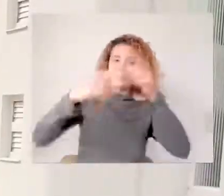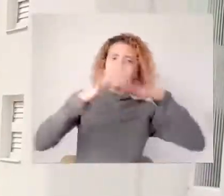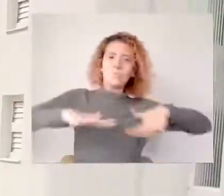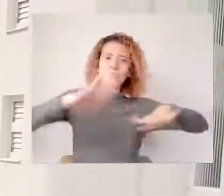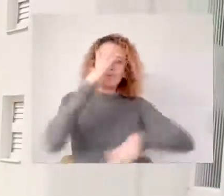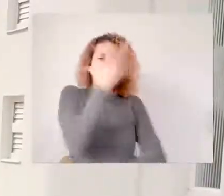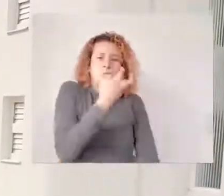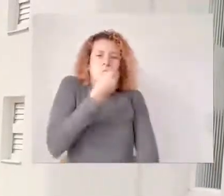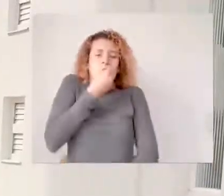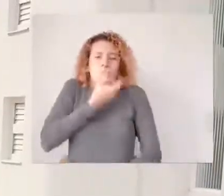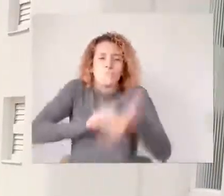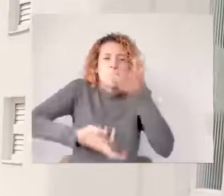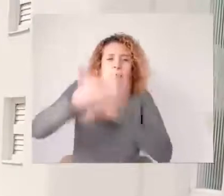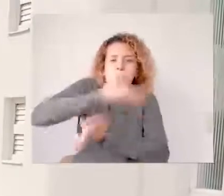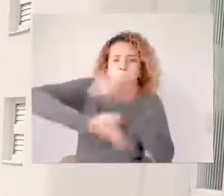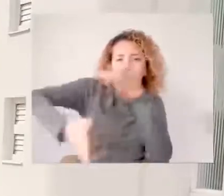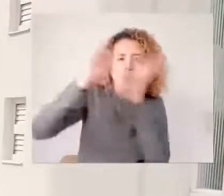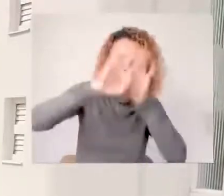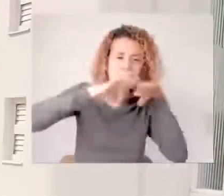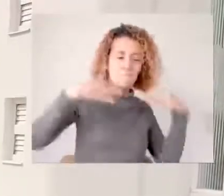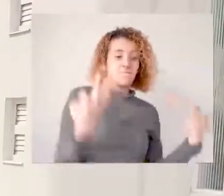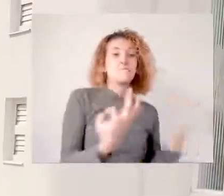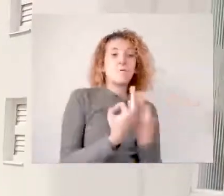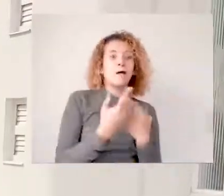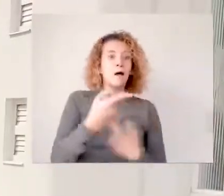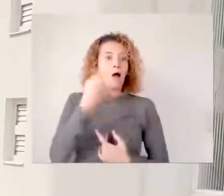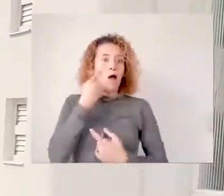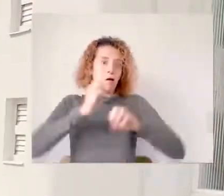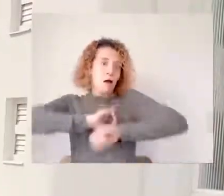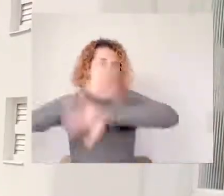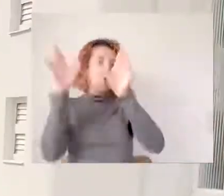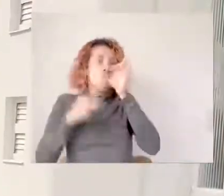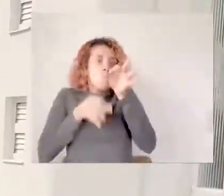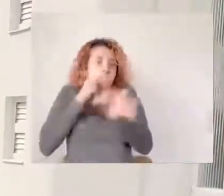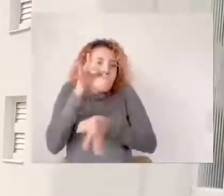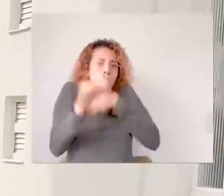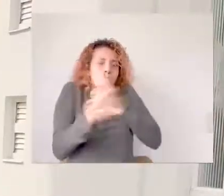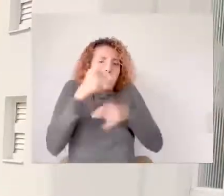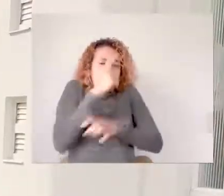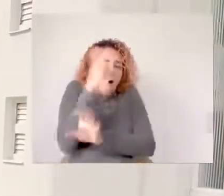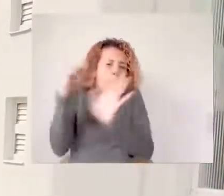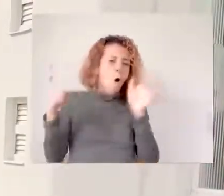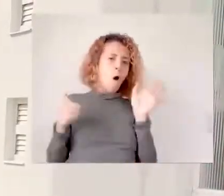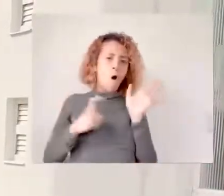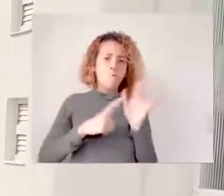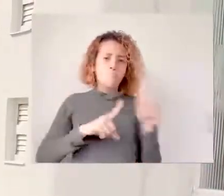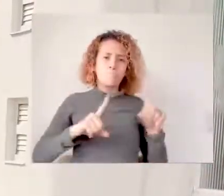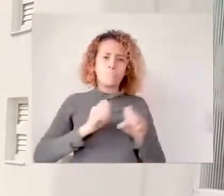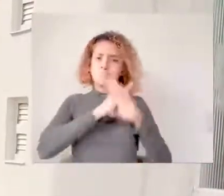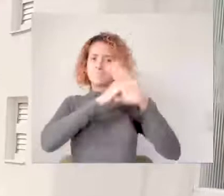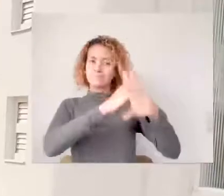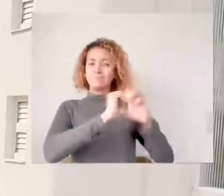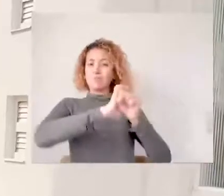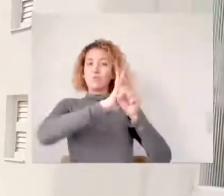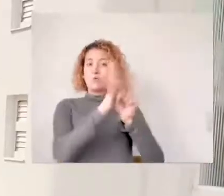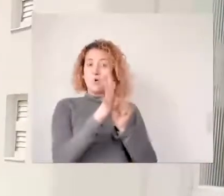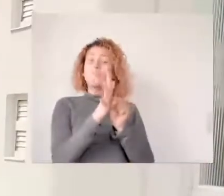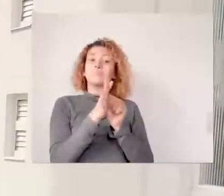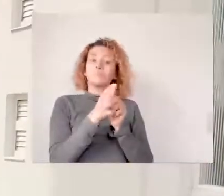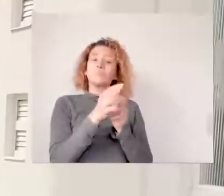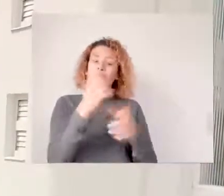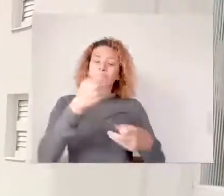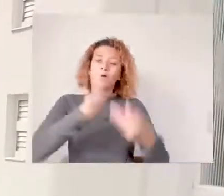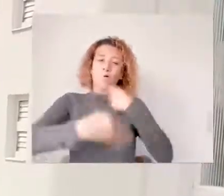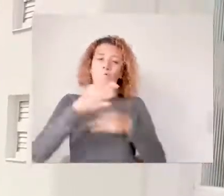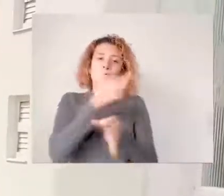maravillosos juegos y de estos maravillosos espacios para compartir. Esto lo haremos con todas las normas y protocolos de bioseguridad y